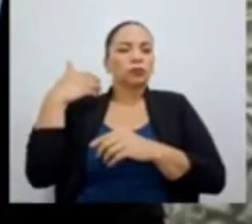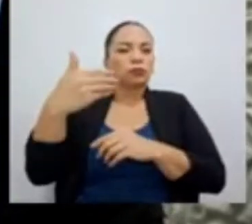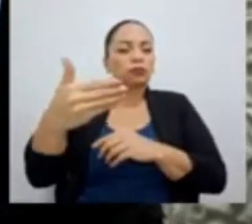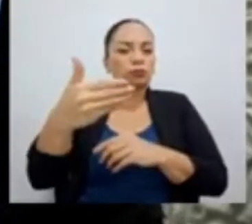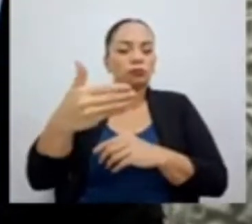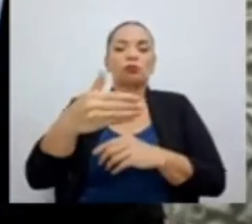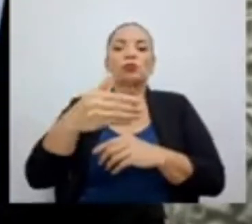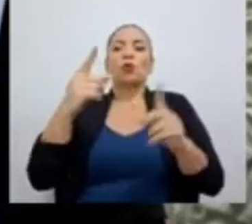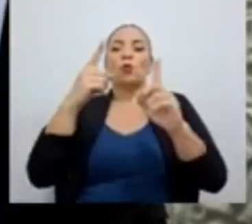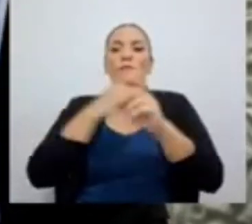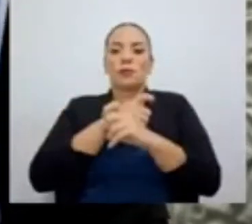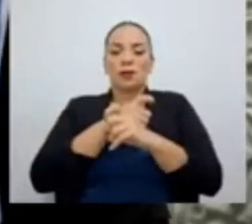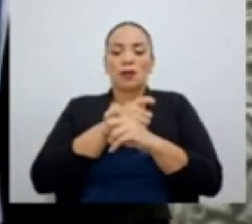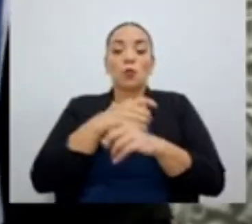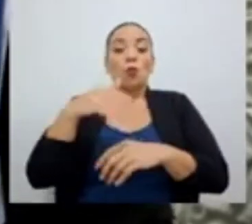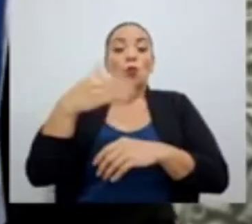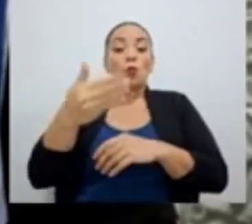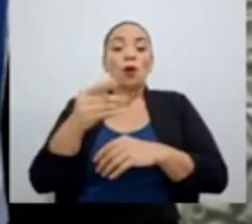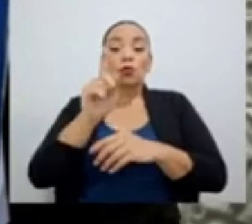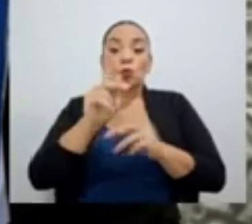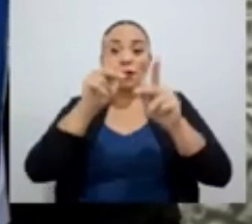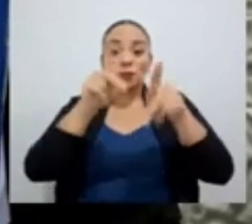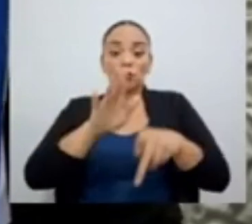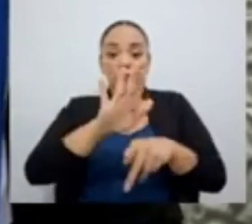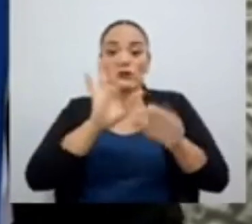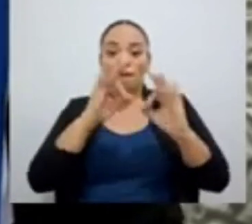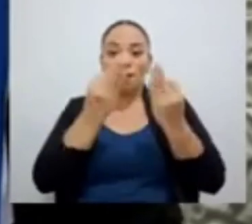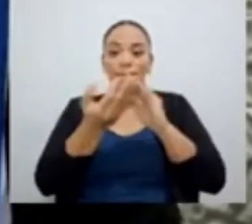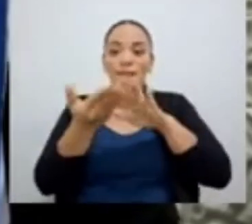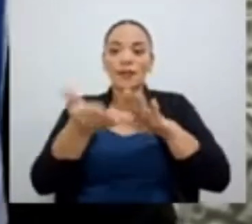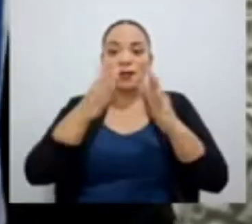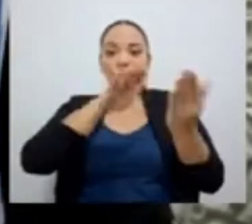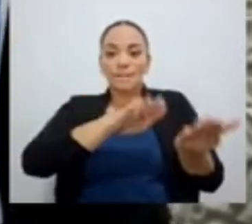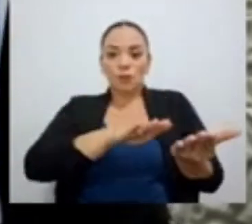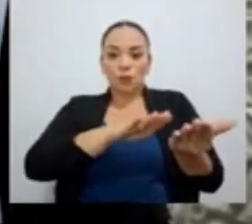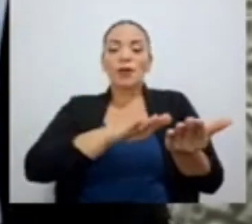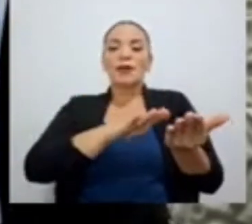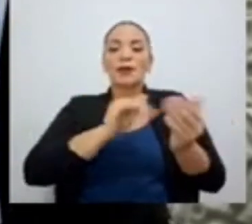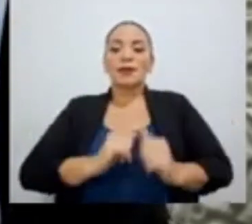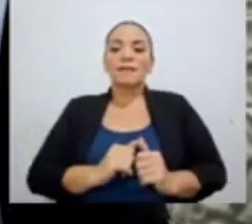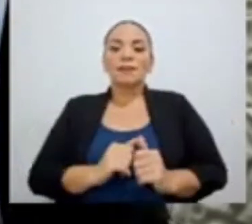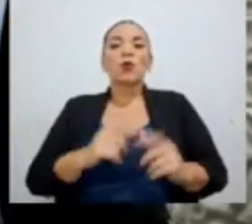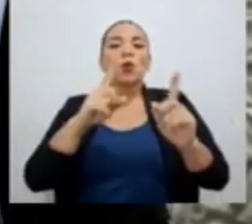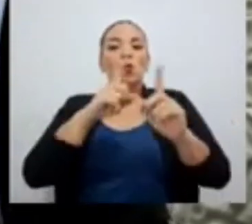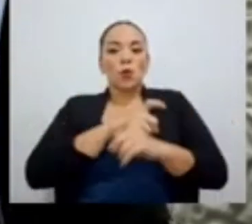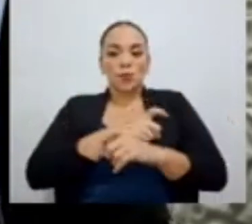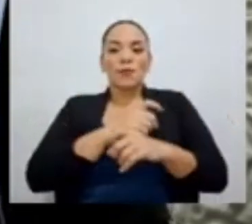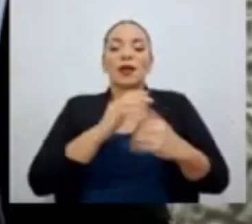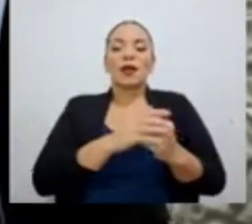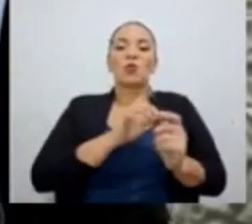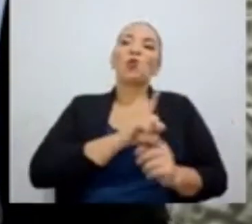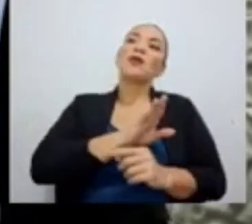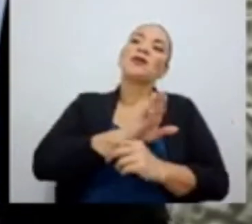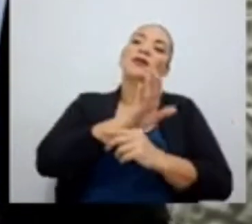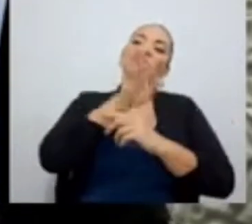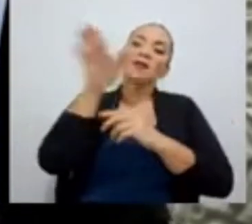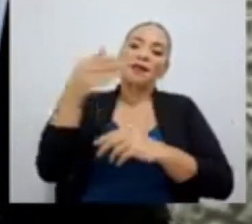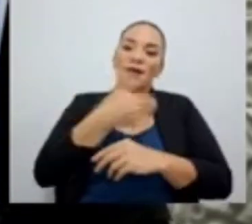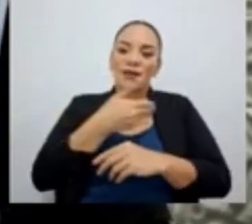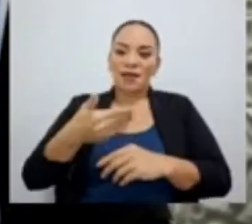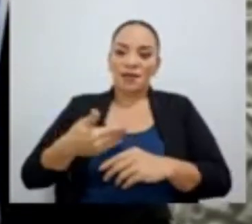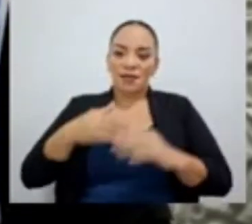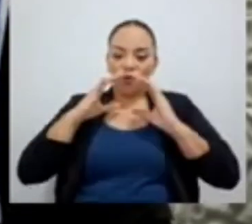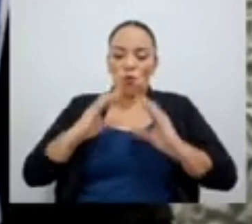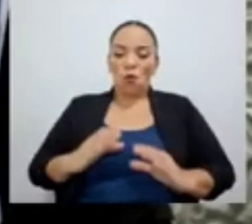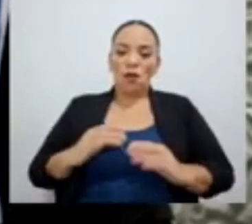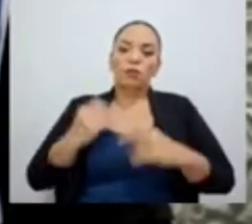cuando fallecía algún miembro de su familia, que se trasladase hasta Heredia y esperaban 2, 3 o